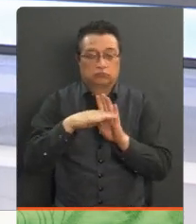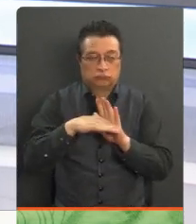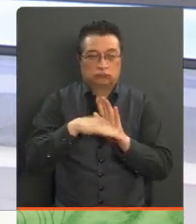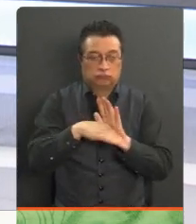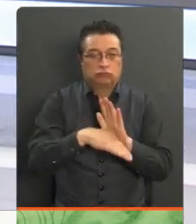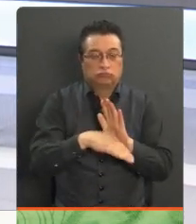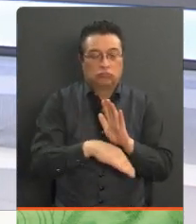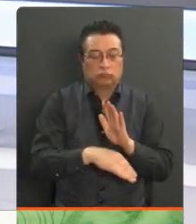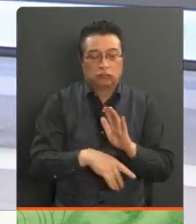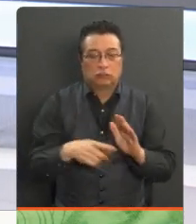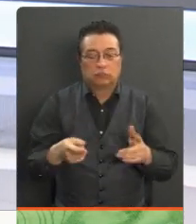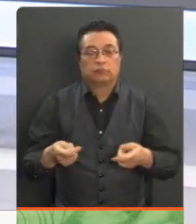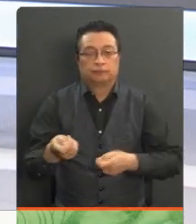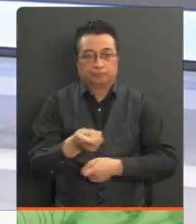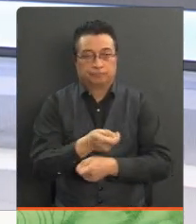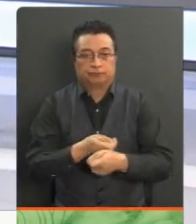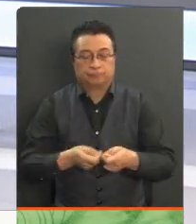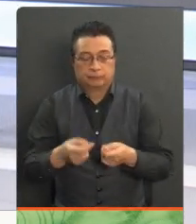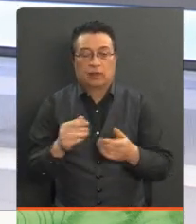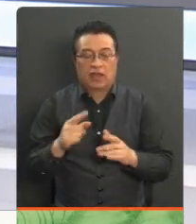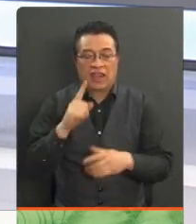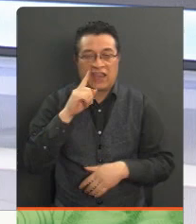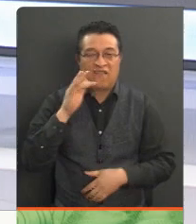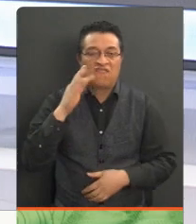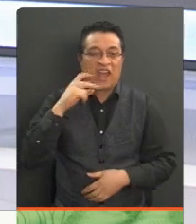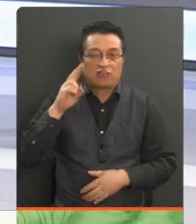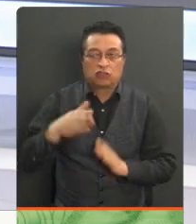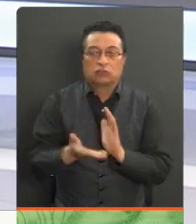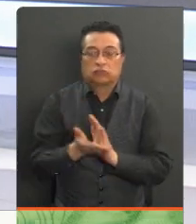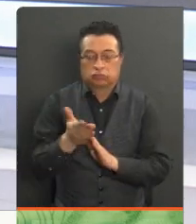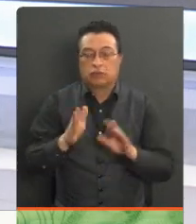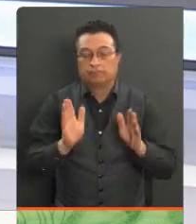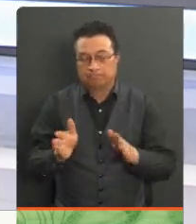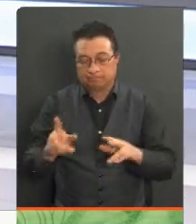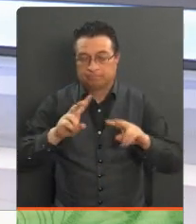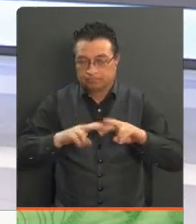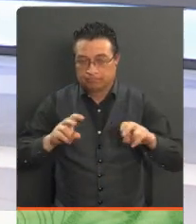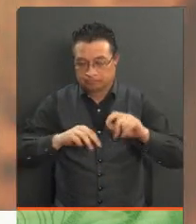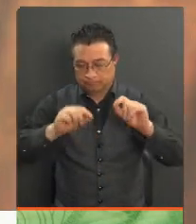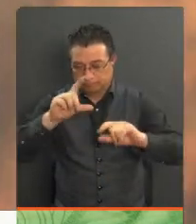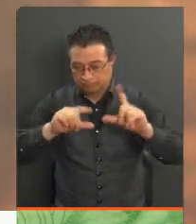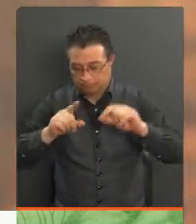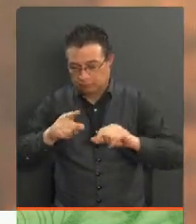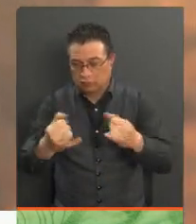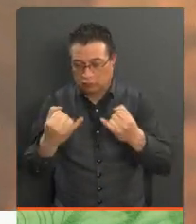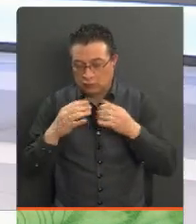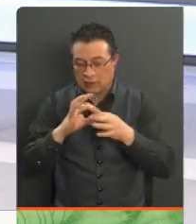al crecimiento y hacia al alza en la inflación. Seguimos revisando constantemente los números contigo, Cristian. Gracias. Que esté muy bien, buenas noches.